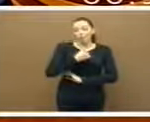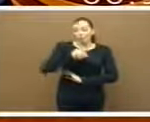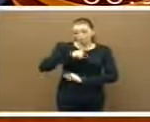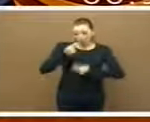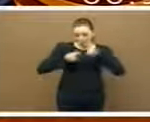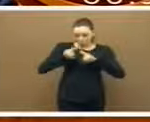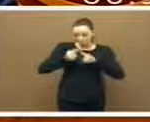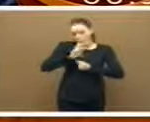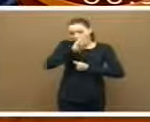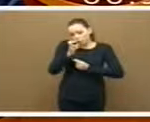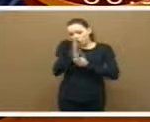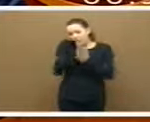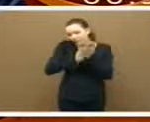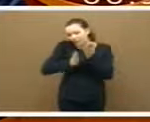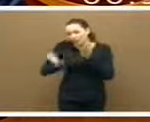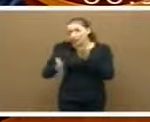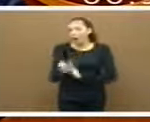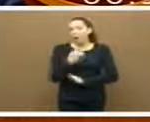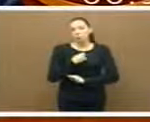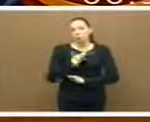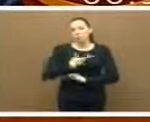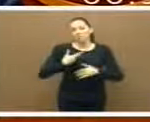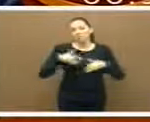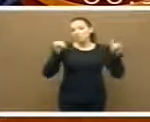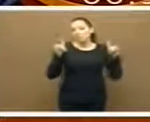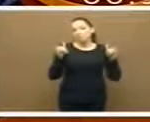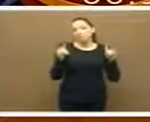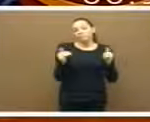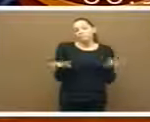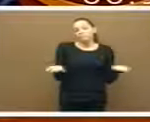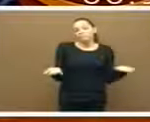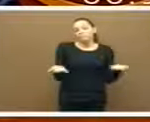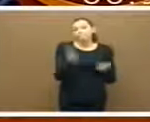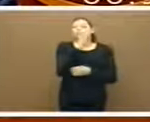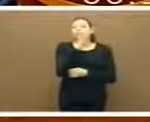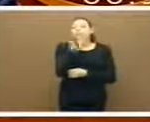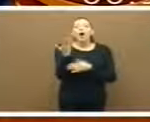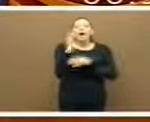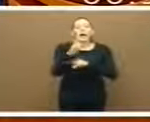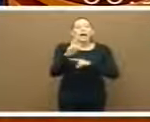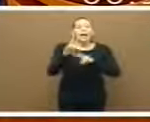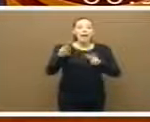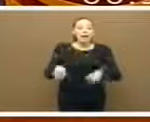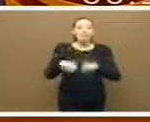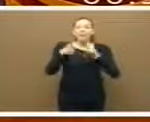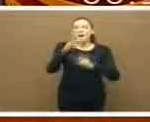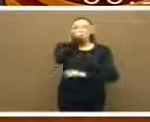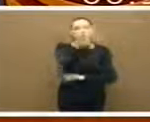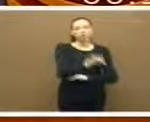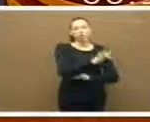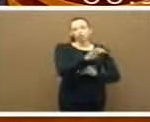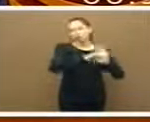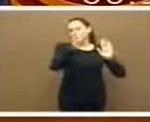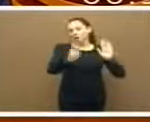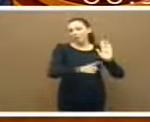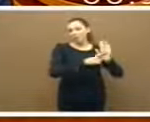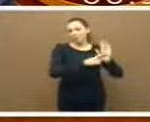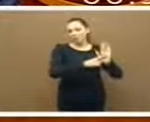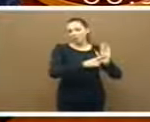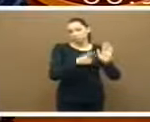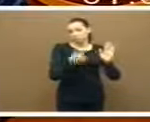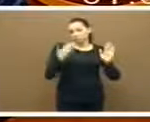esta Cámara se ha planteado a estos presupuestos, que es la que se consumó con la enmienda a la totalidad del Grupo Parlamentario Socialista de